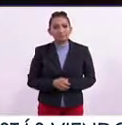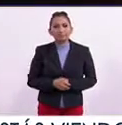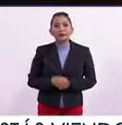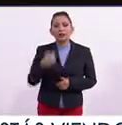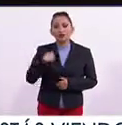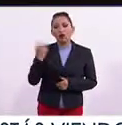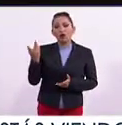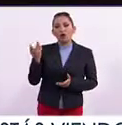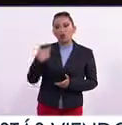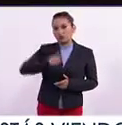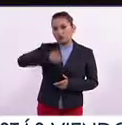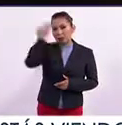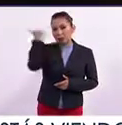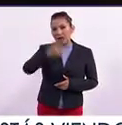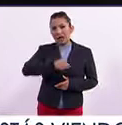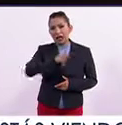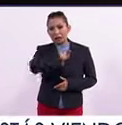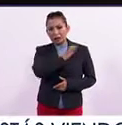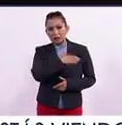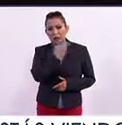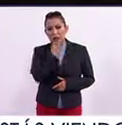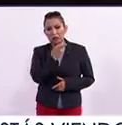de español y a los